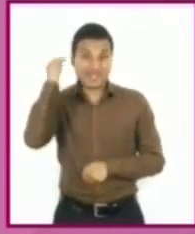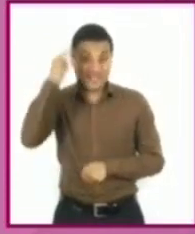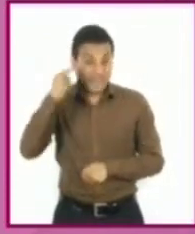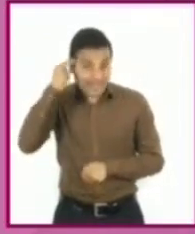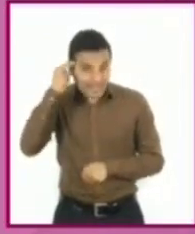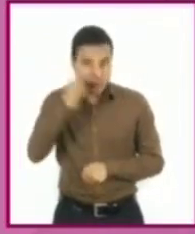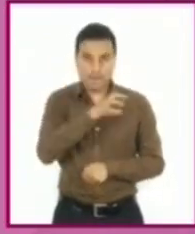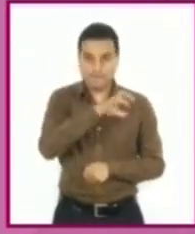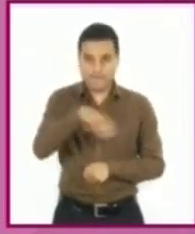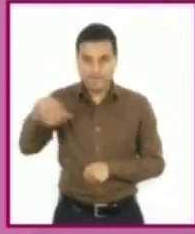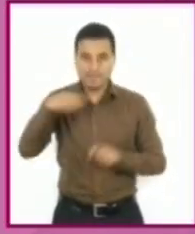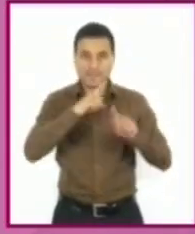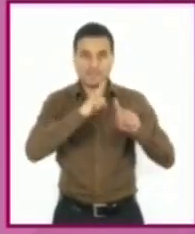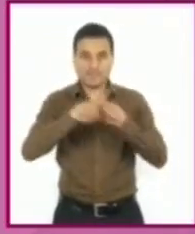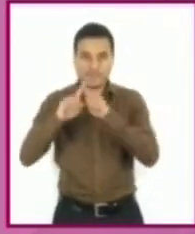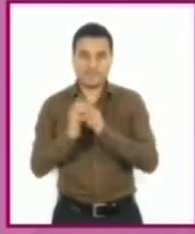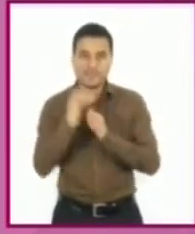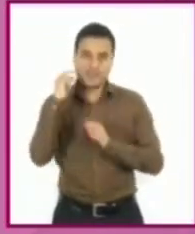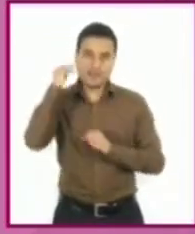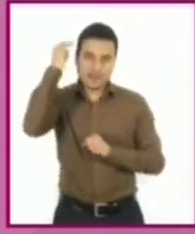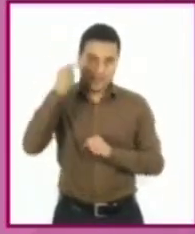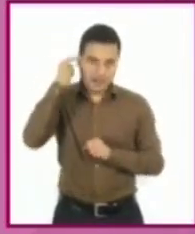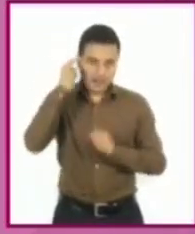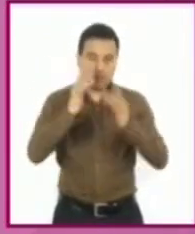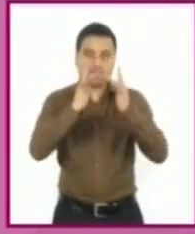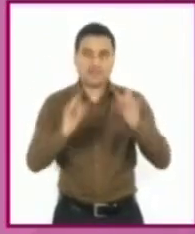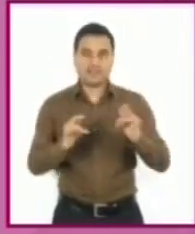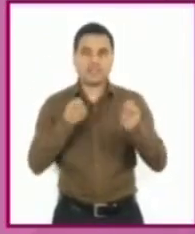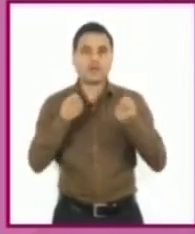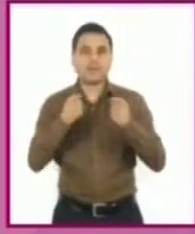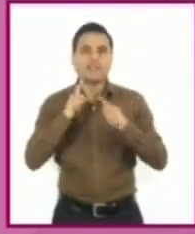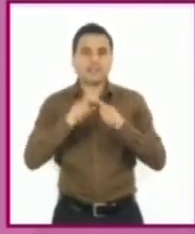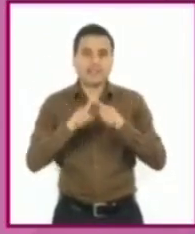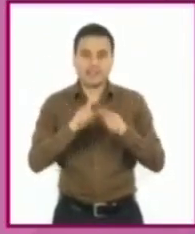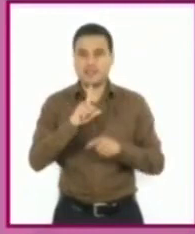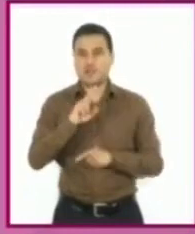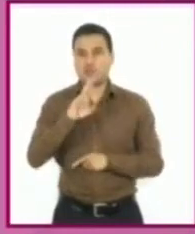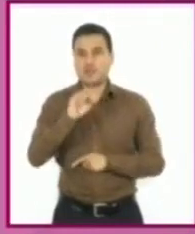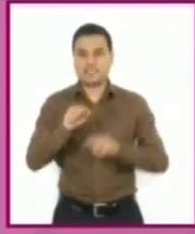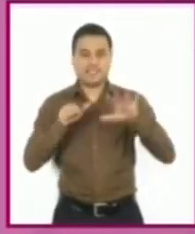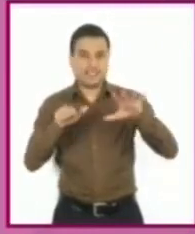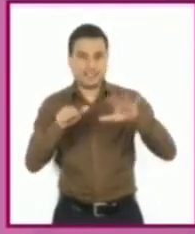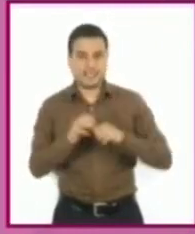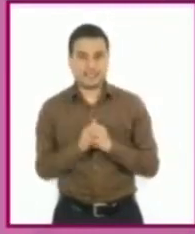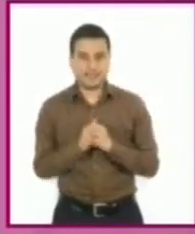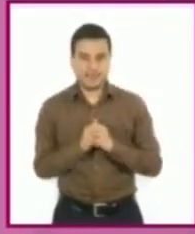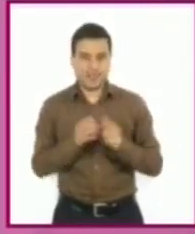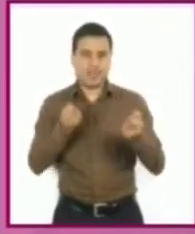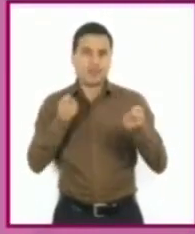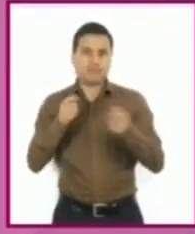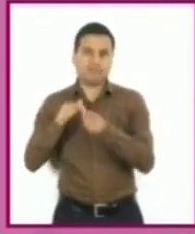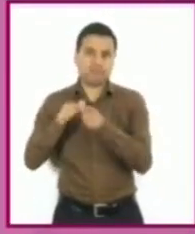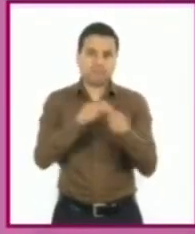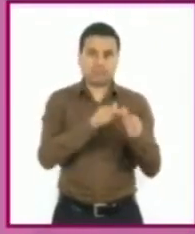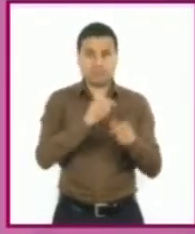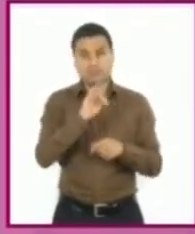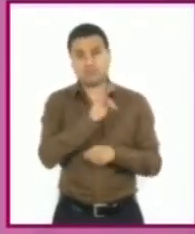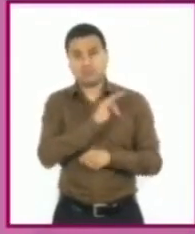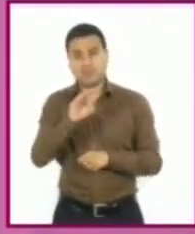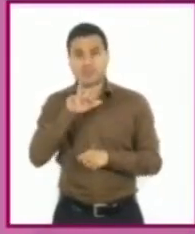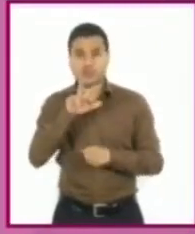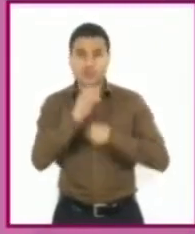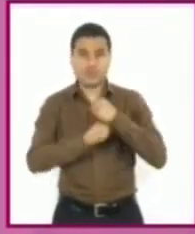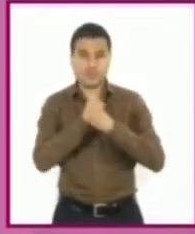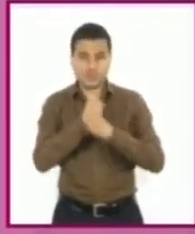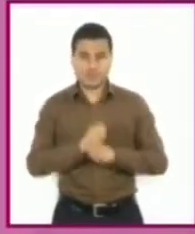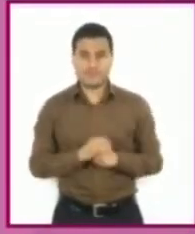europeos. Destaca el Reino de Francia, gobernado por Luis XVI, quien se mantuvo en el poder por un lapso de 18